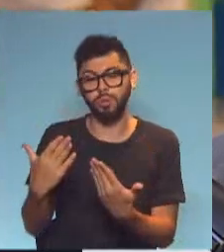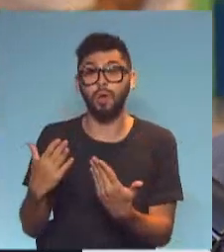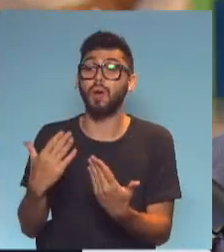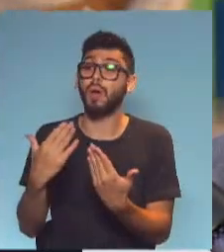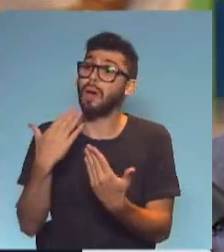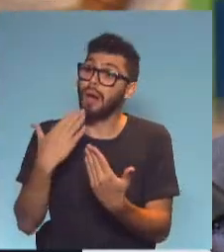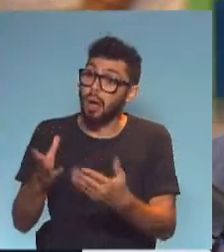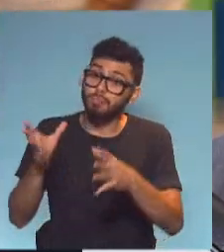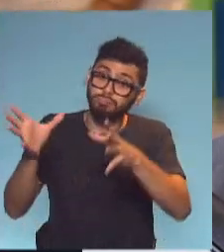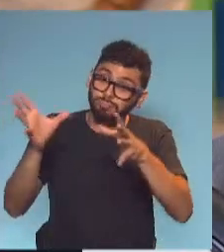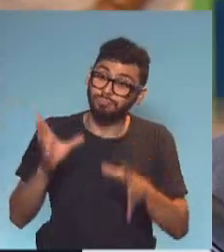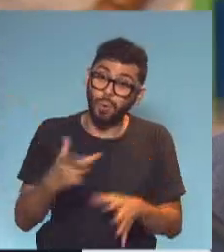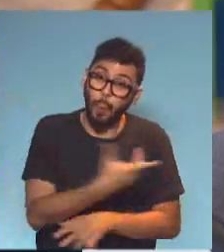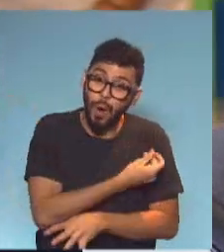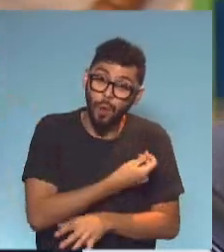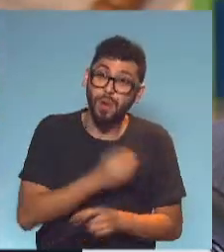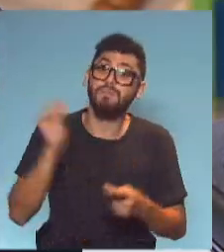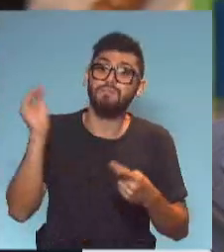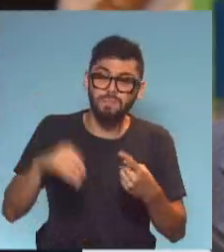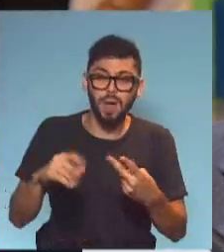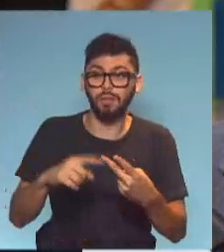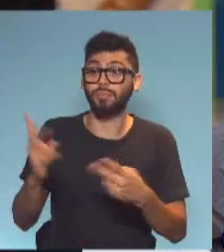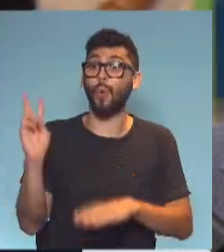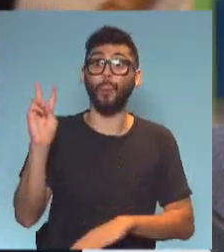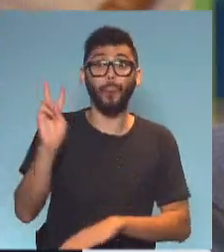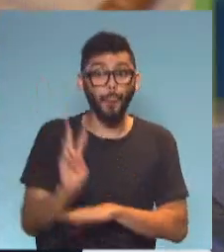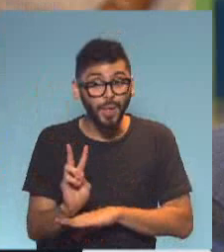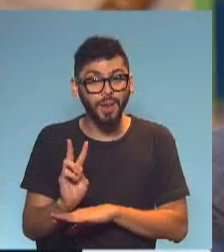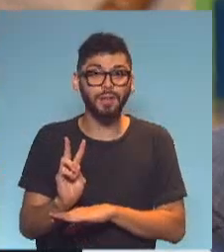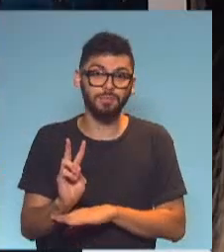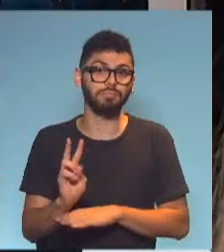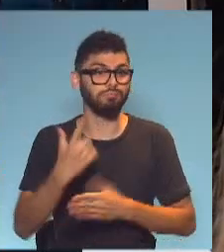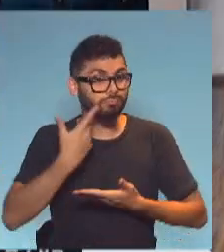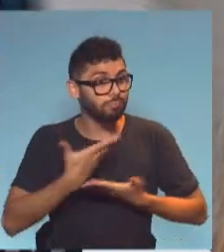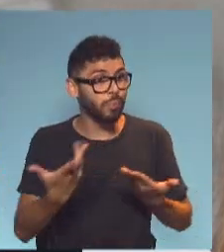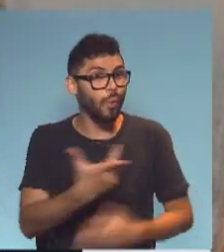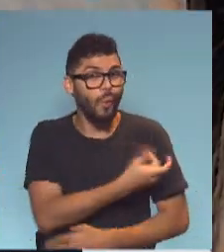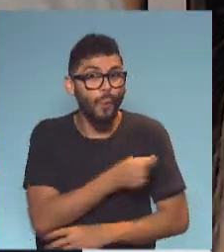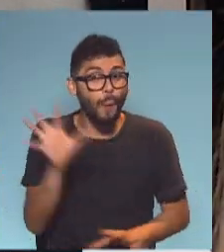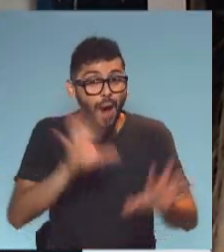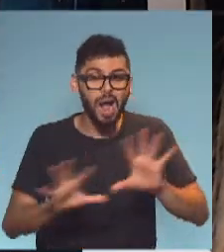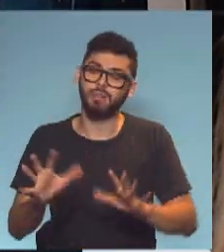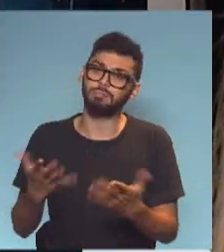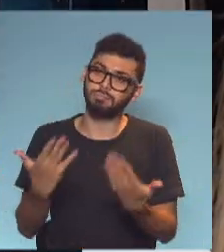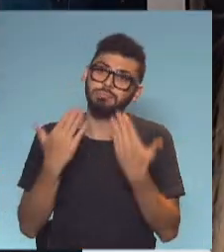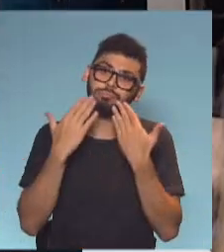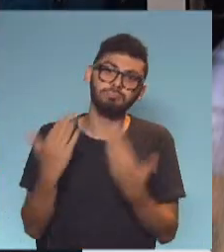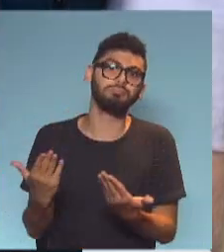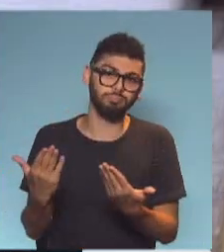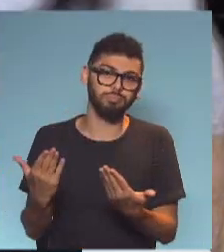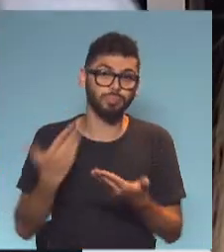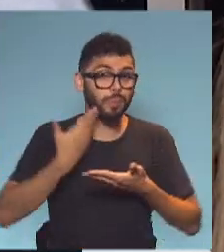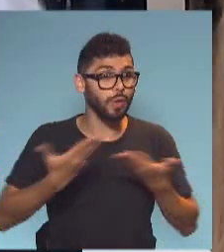de las vacunas, sino la presencia de ellos también en el vacunatorio para ver todo el esfuerzo que se está haciendo en